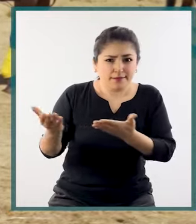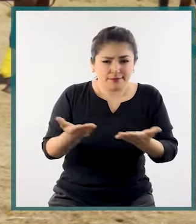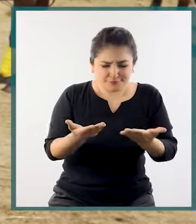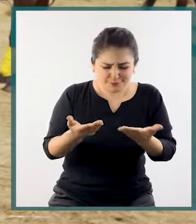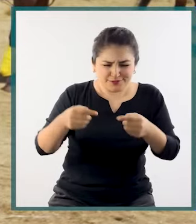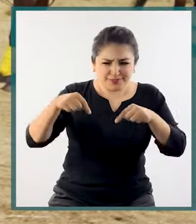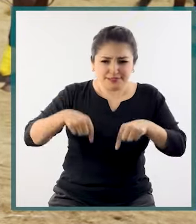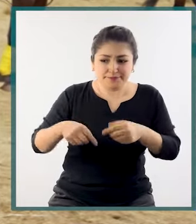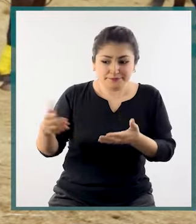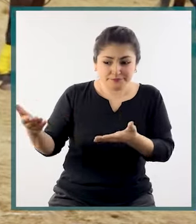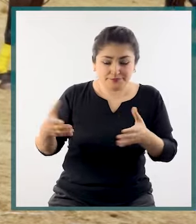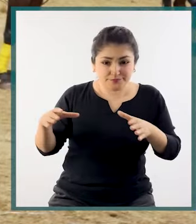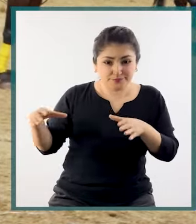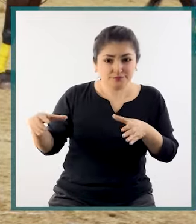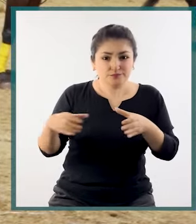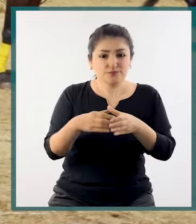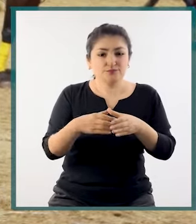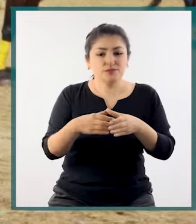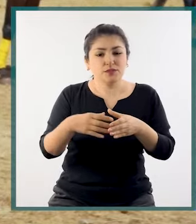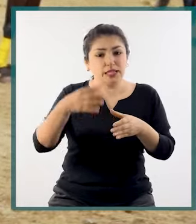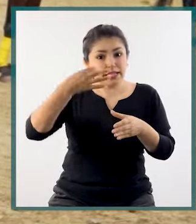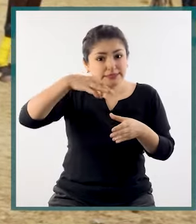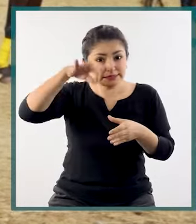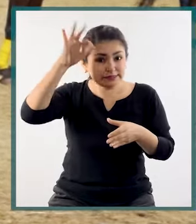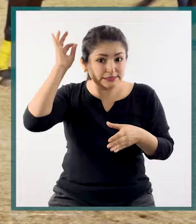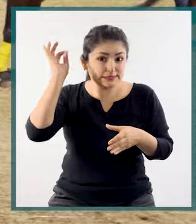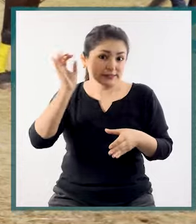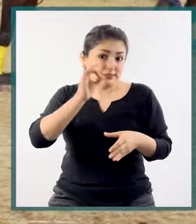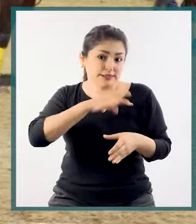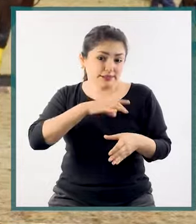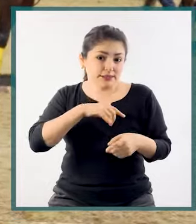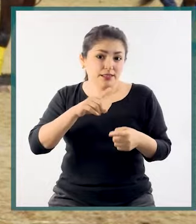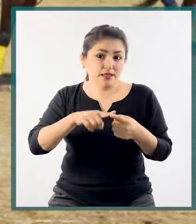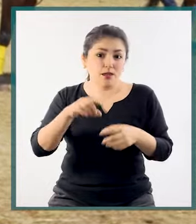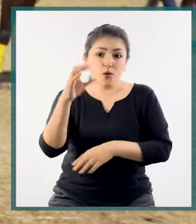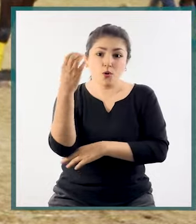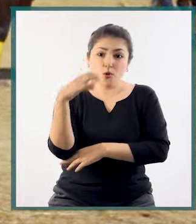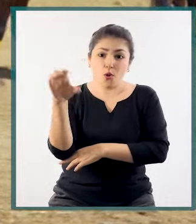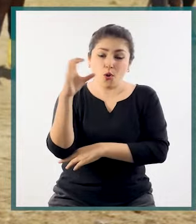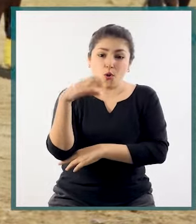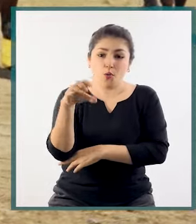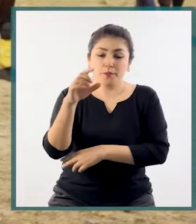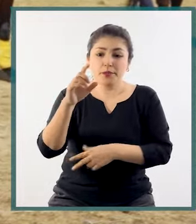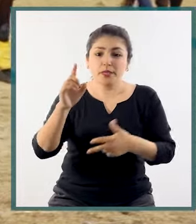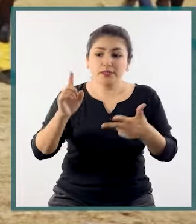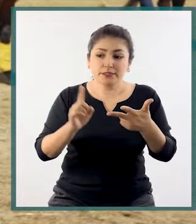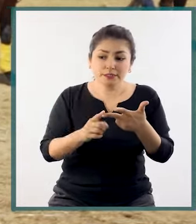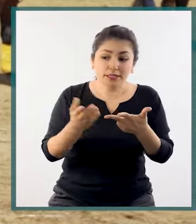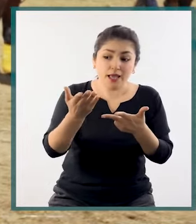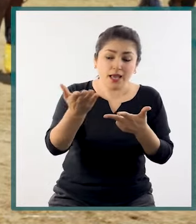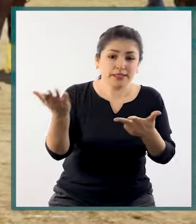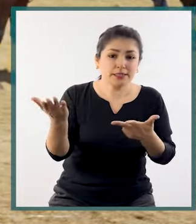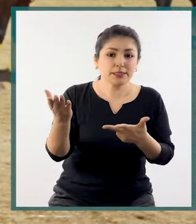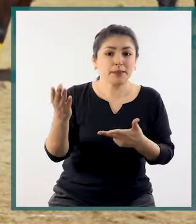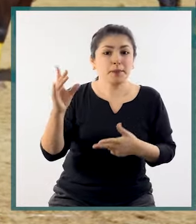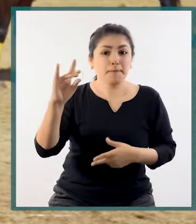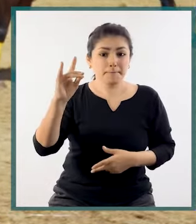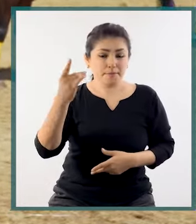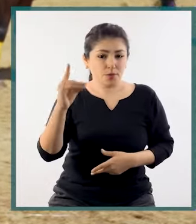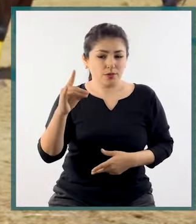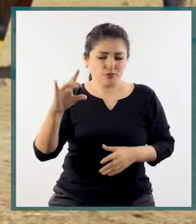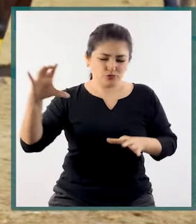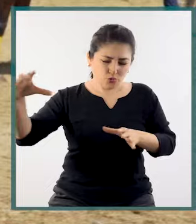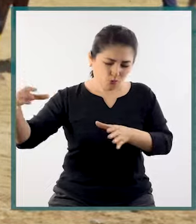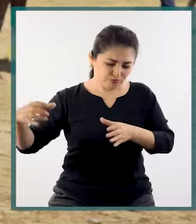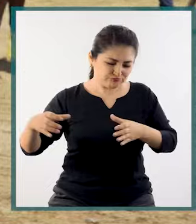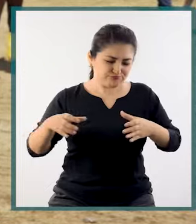importante, están aquí. Tenemos una delegación chilena, hay una delegación colombiana y más allá se encuentran delegaciones bolivianas,